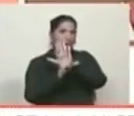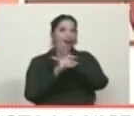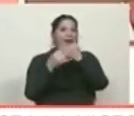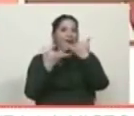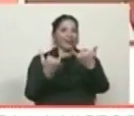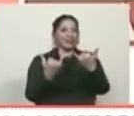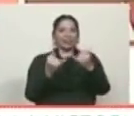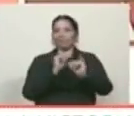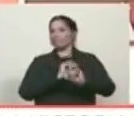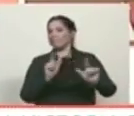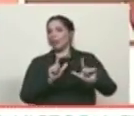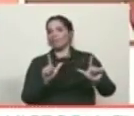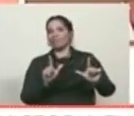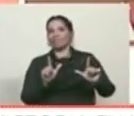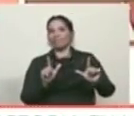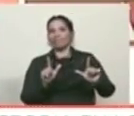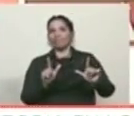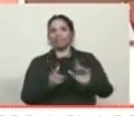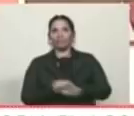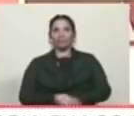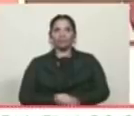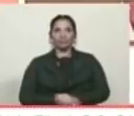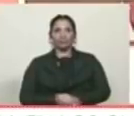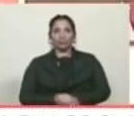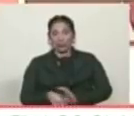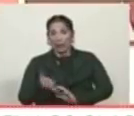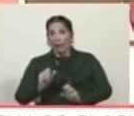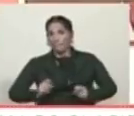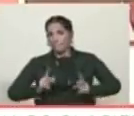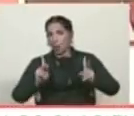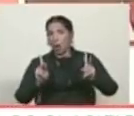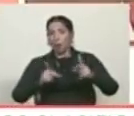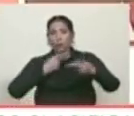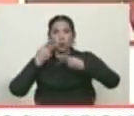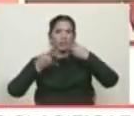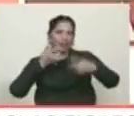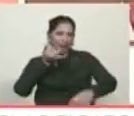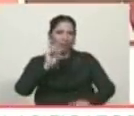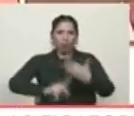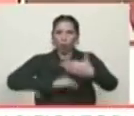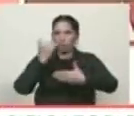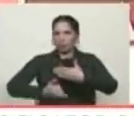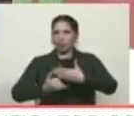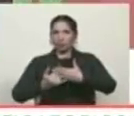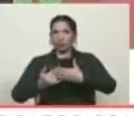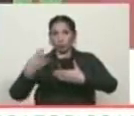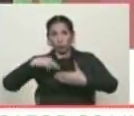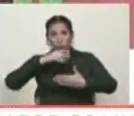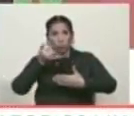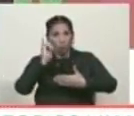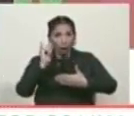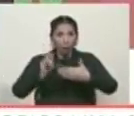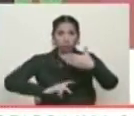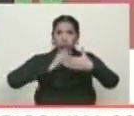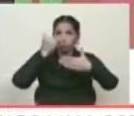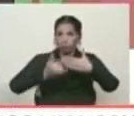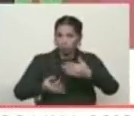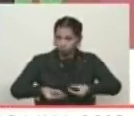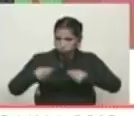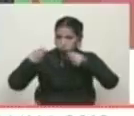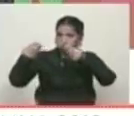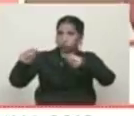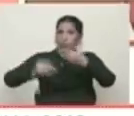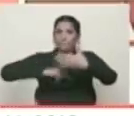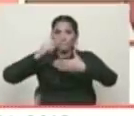patria. Destacar que esta opción política tiene proyecto, tenemos un proyecto. Es el plan de la patria, es